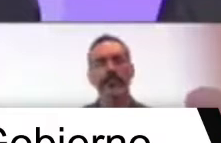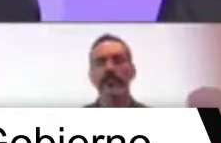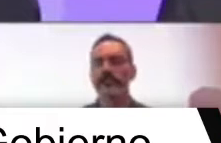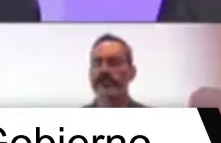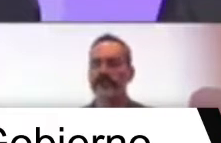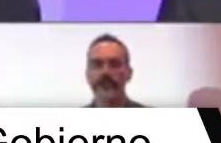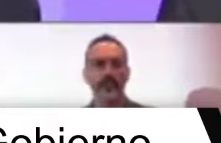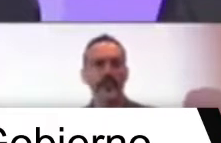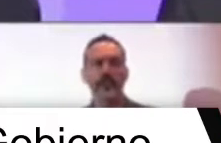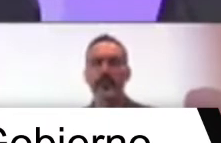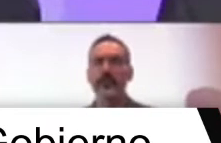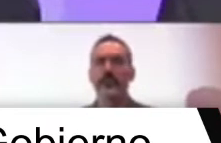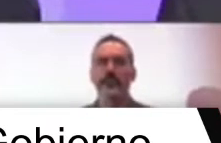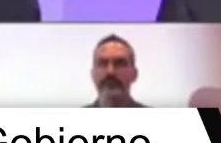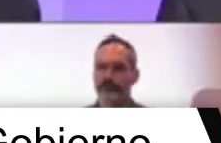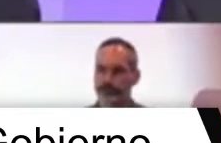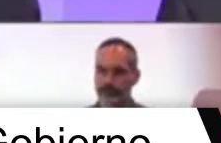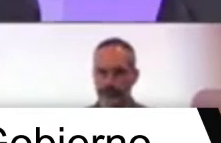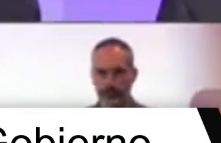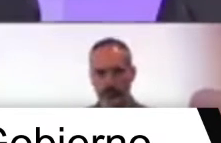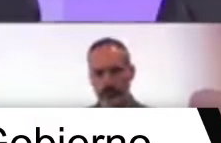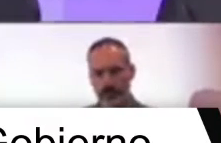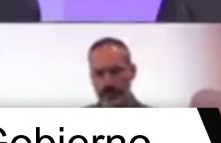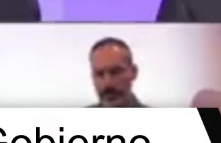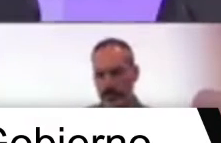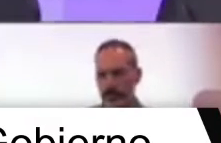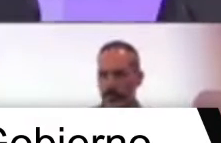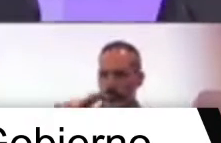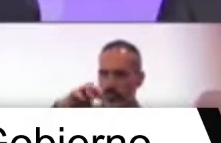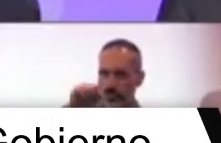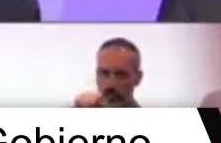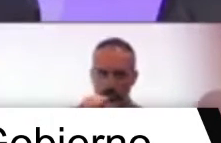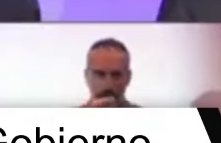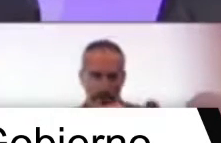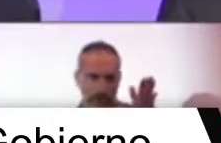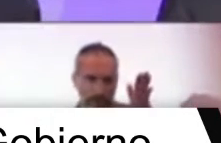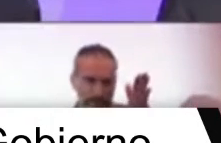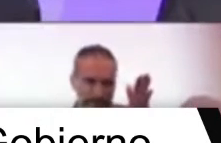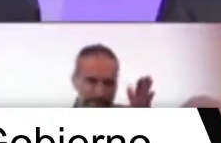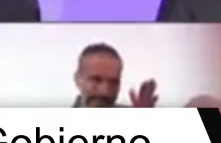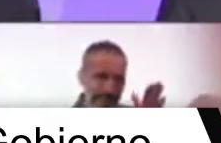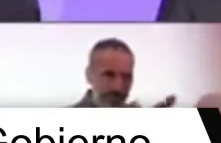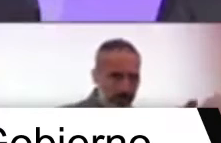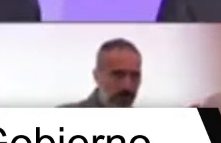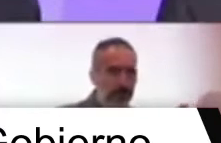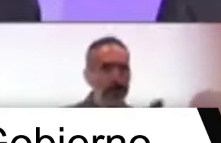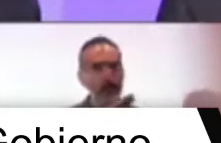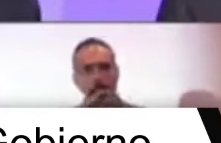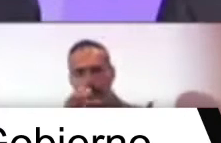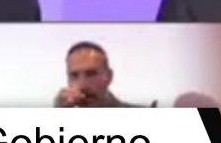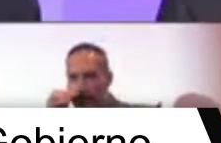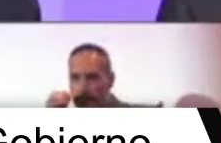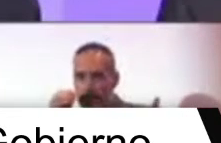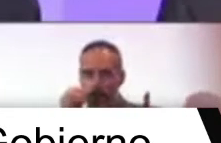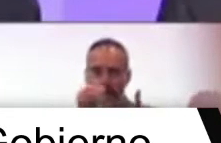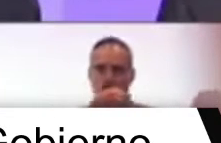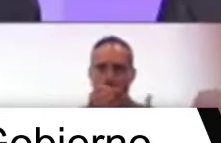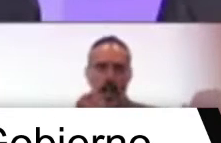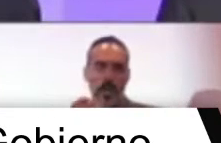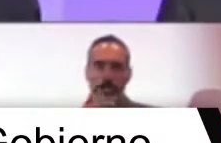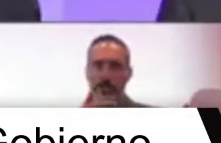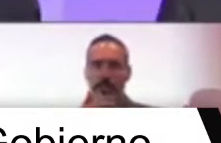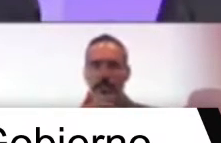si todos hacemos un esfuerzo en la misma dirección, vamos a corregir de fondo este